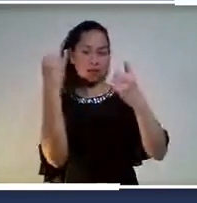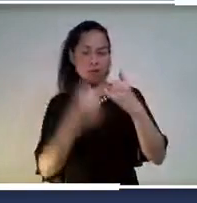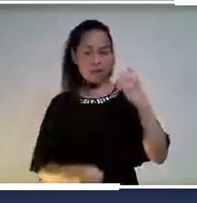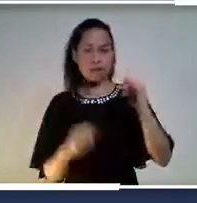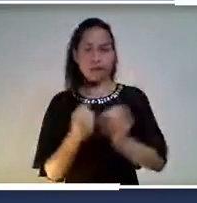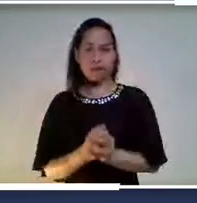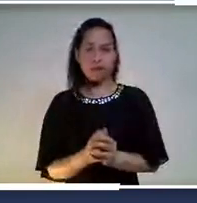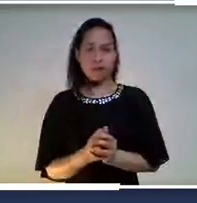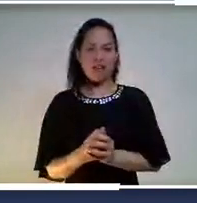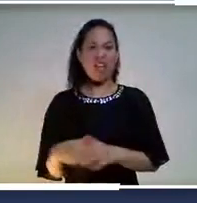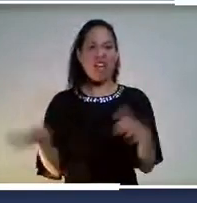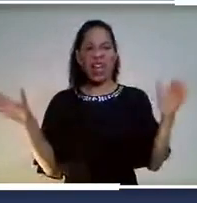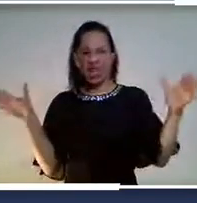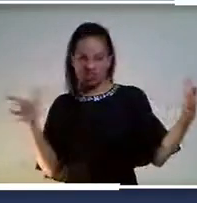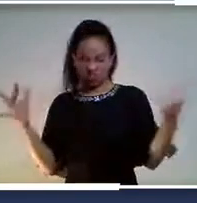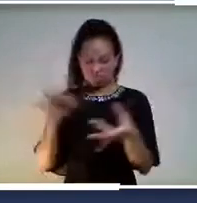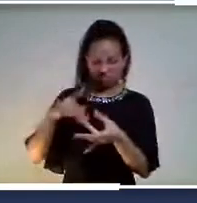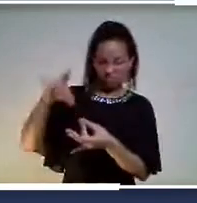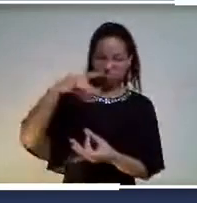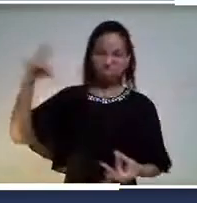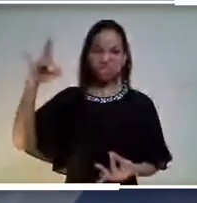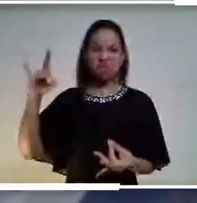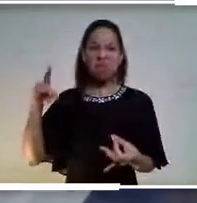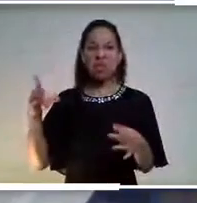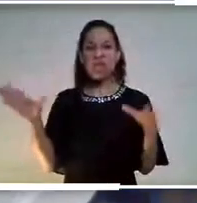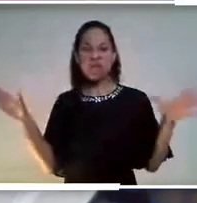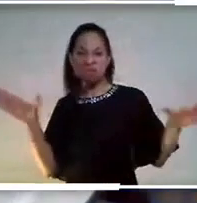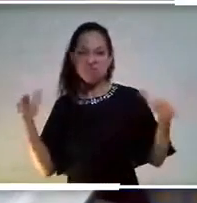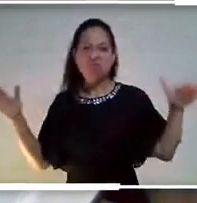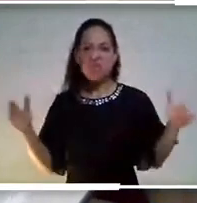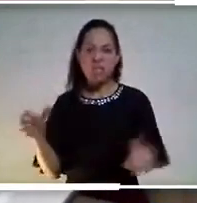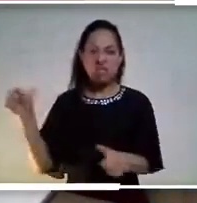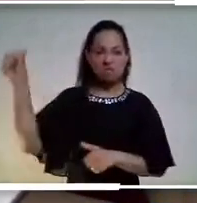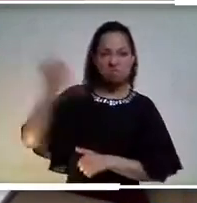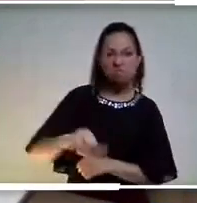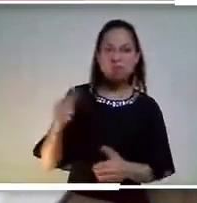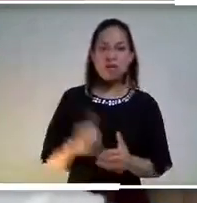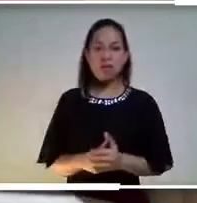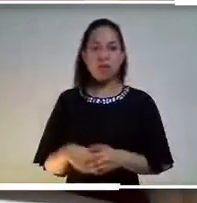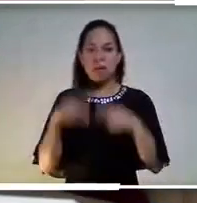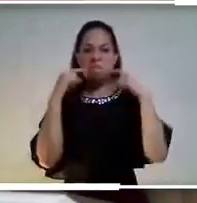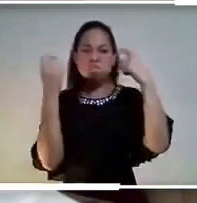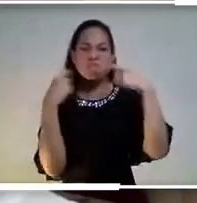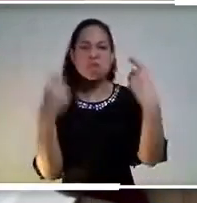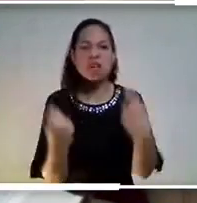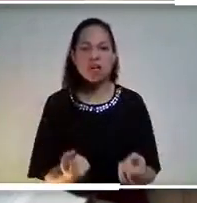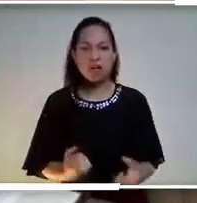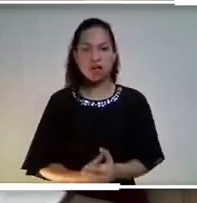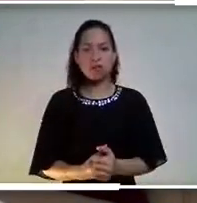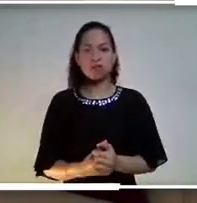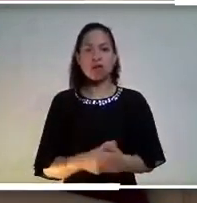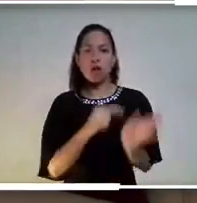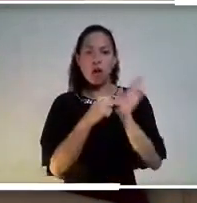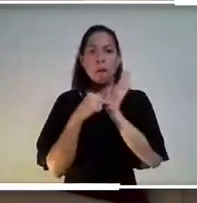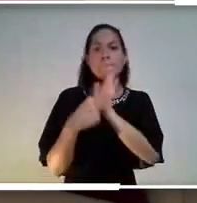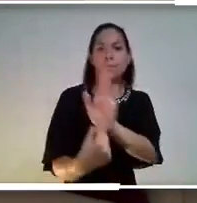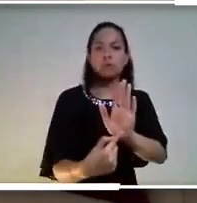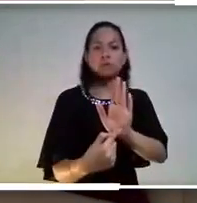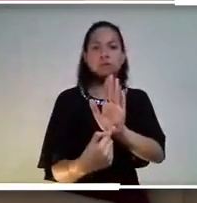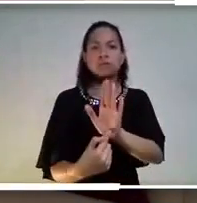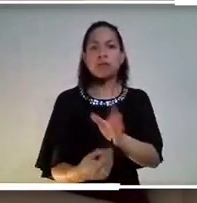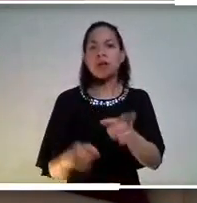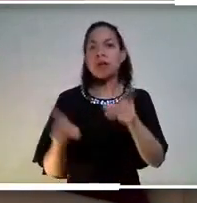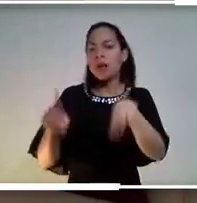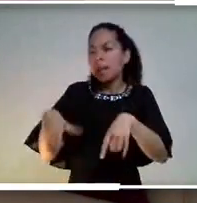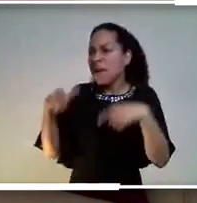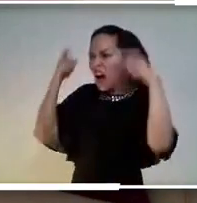y van a los reyes de la tierra en todo el mundo yo quisiera decir algo más si tú lees lo que